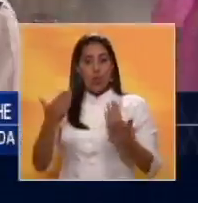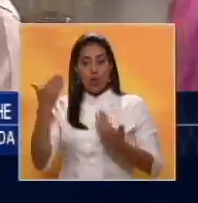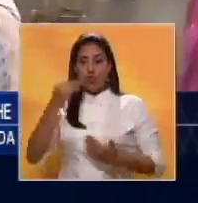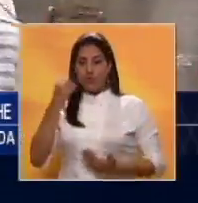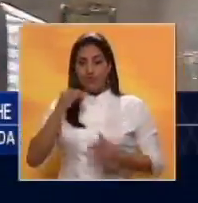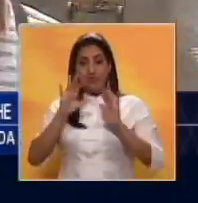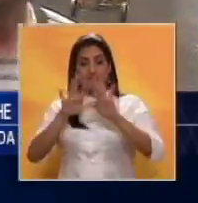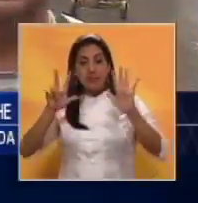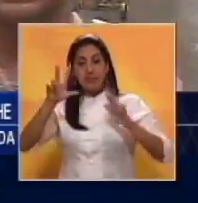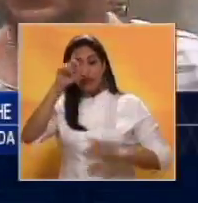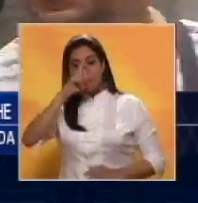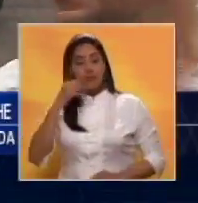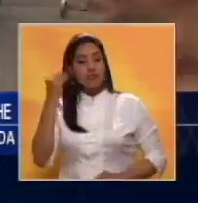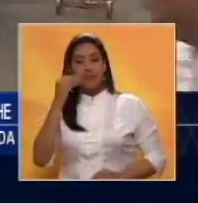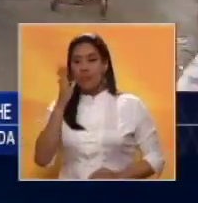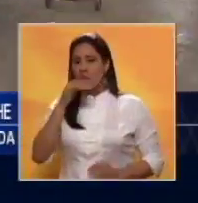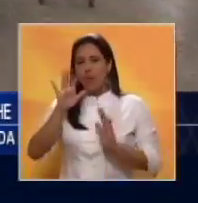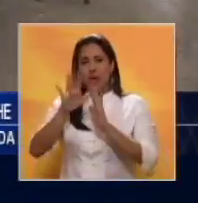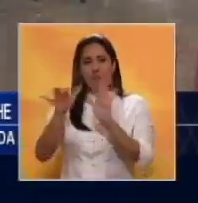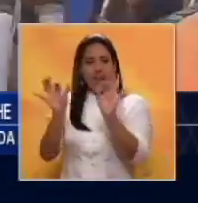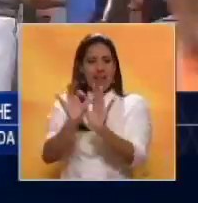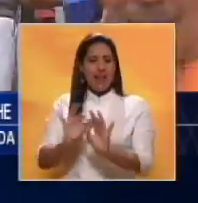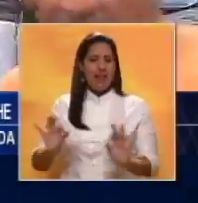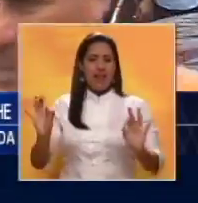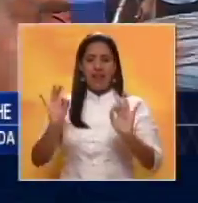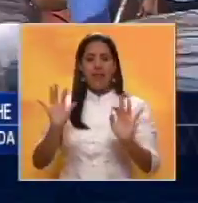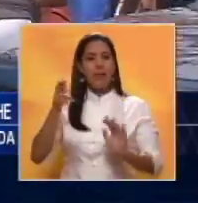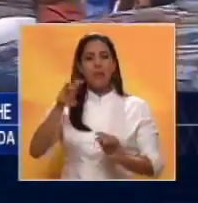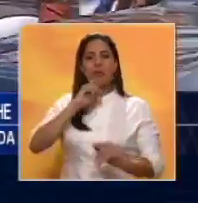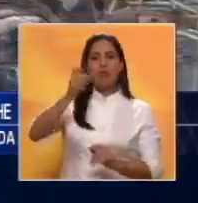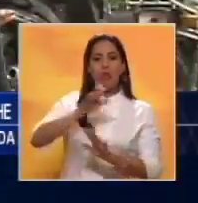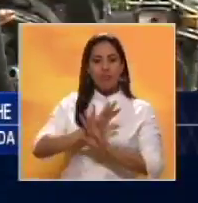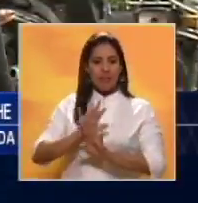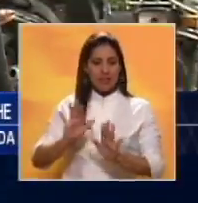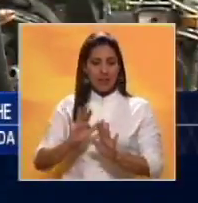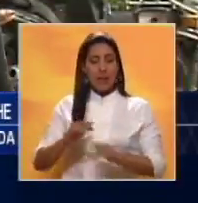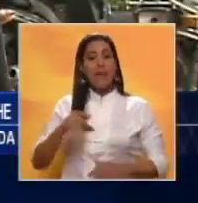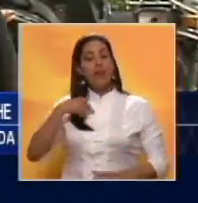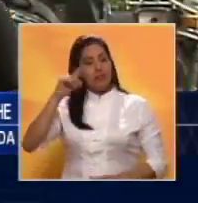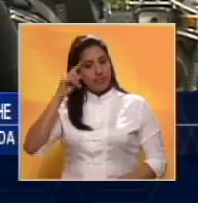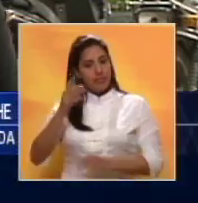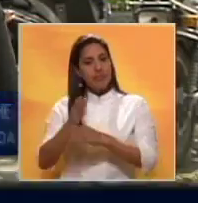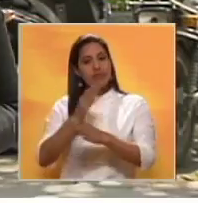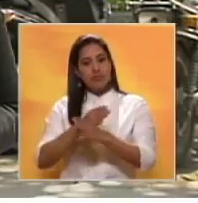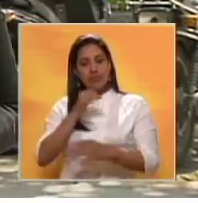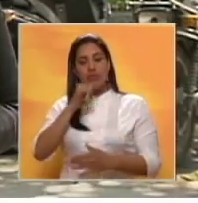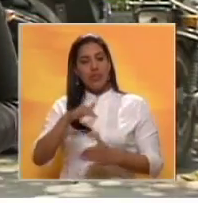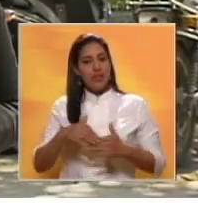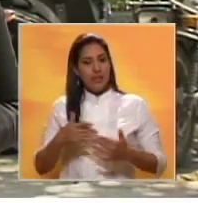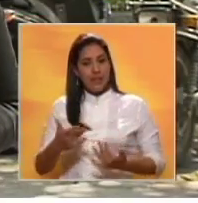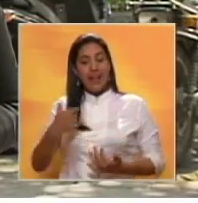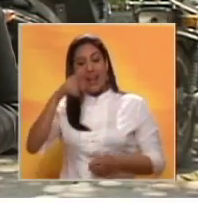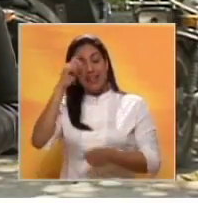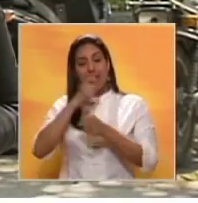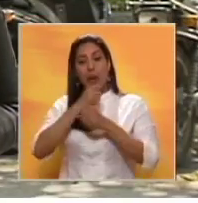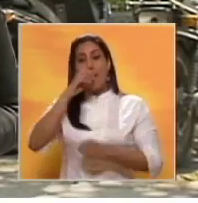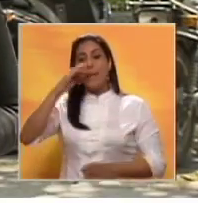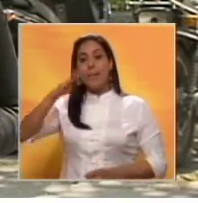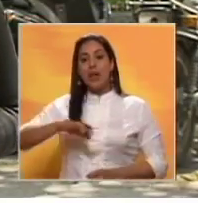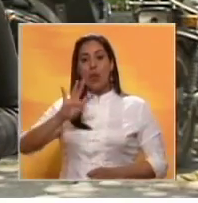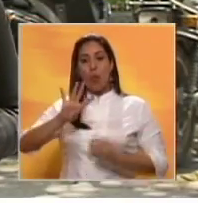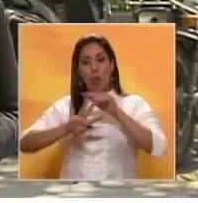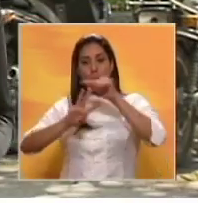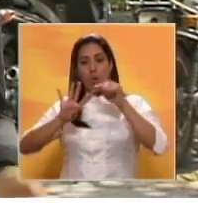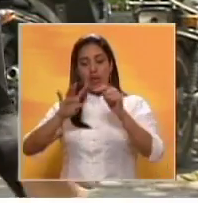al joven de 18 años no le robaron ninguna de sus pertenencias. Recordamos que Roland Rojas era el menor de